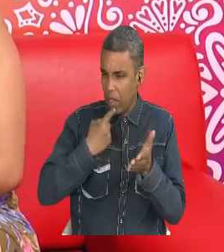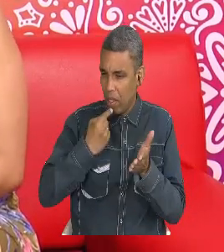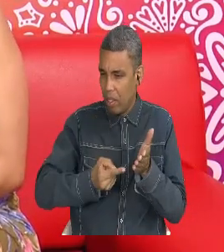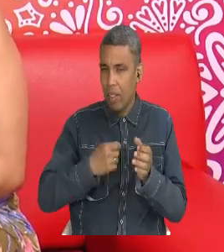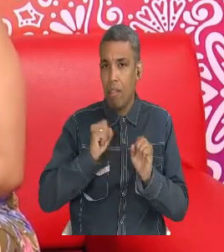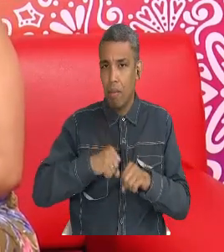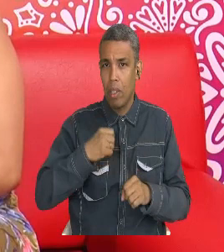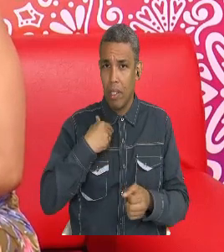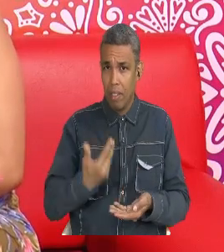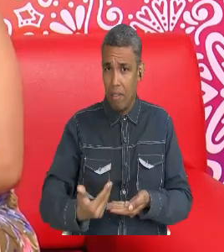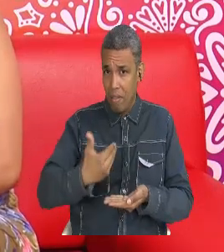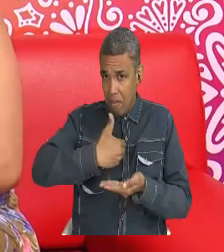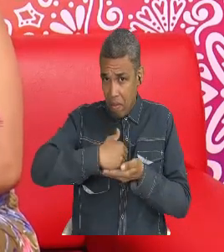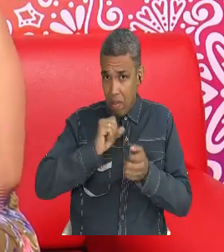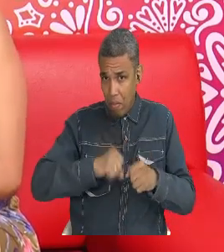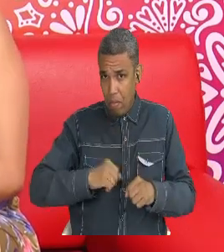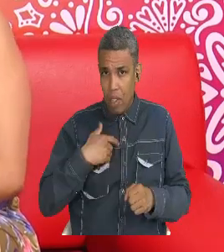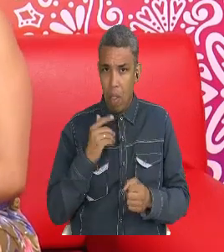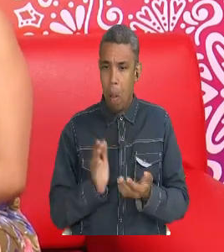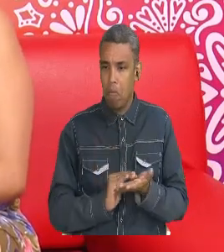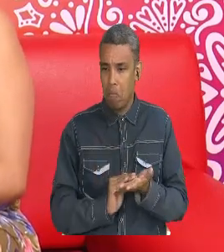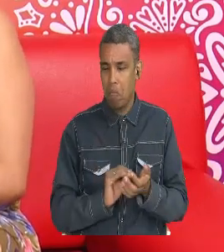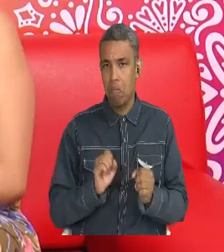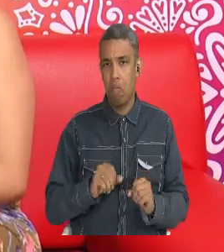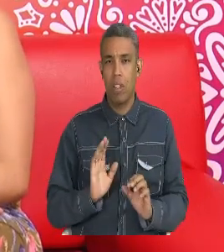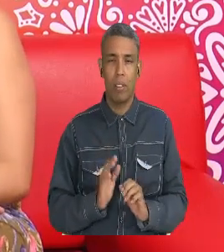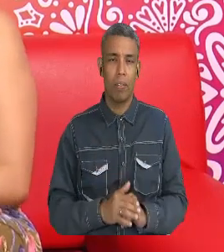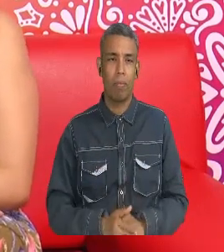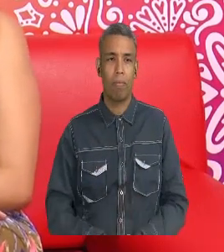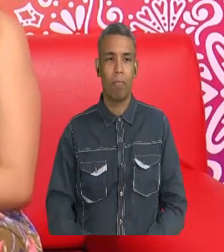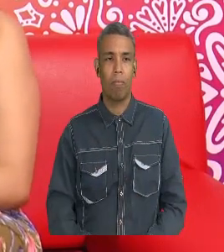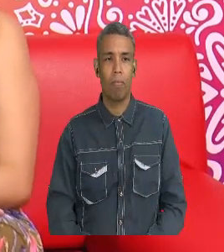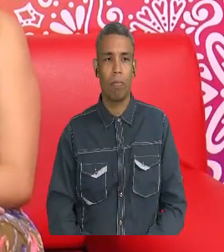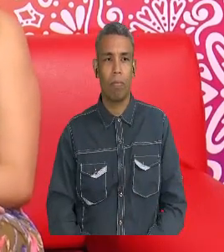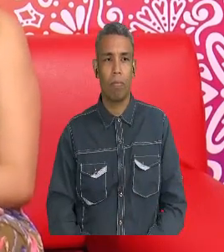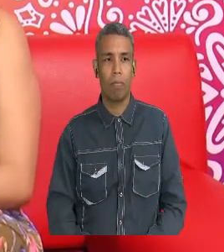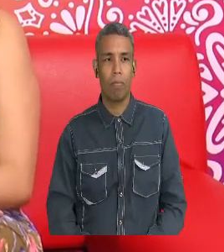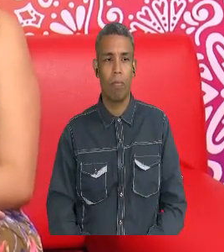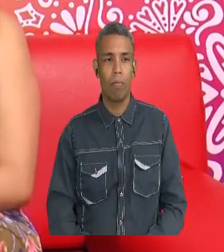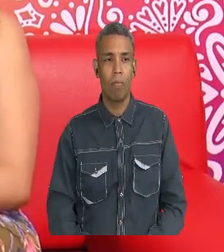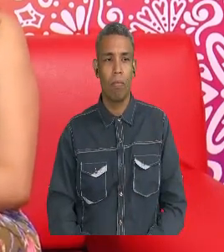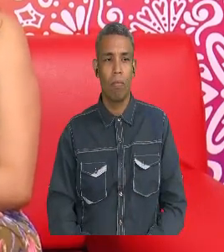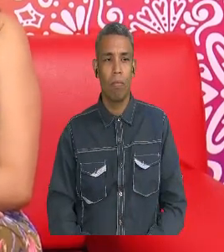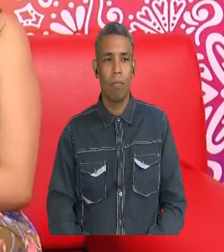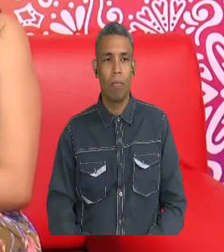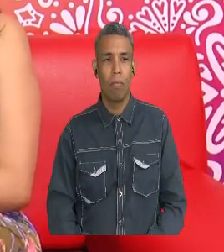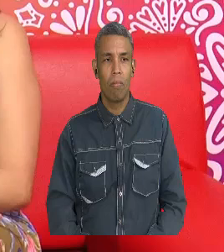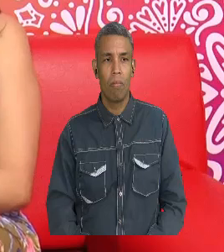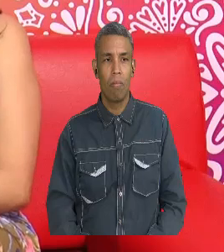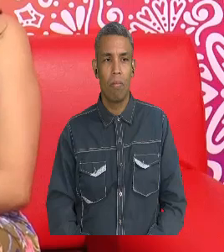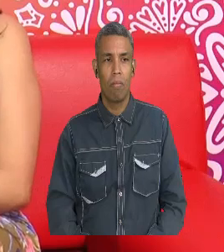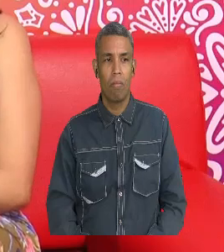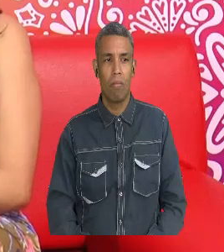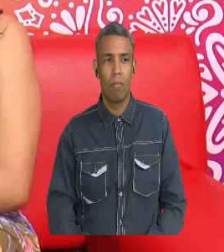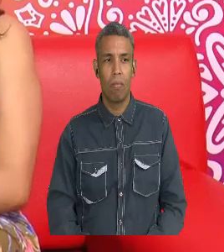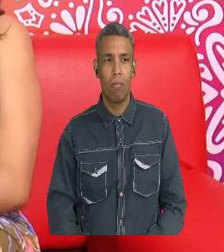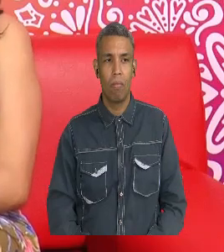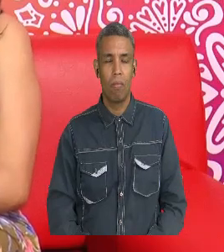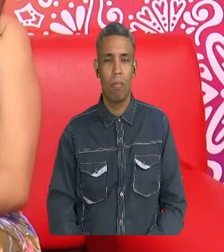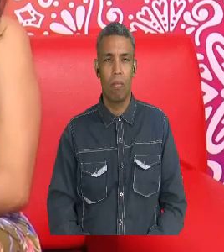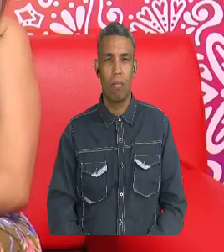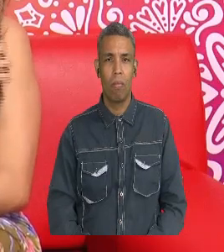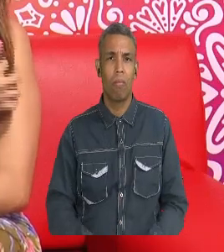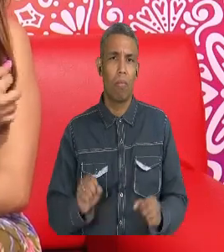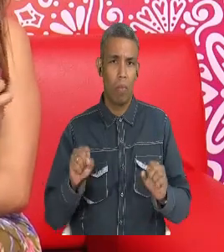a que envíen sus preguntas y solucionen todas sus dudas jurídicas. Bueno, recordémosle a nuestros televidentes entonces sus redes sociales, la dirección y